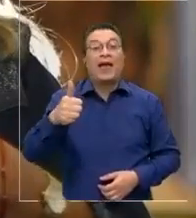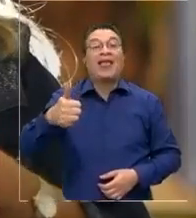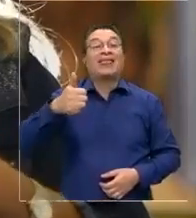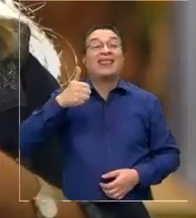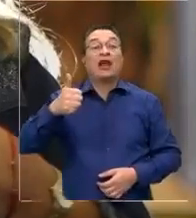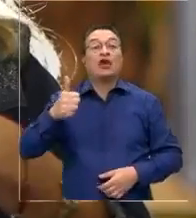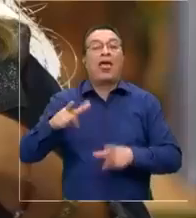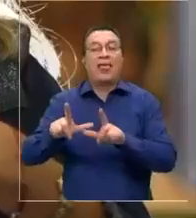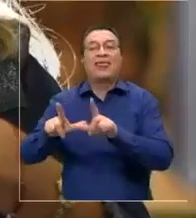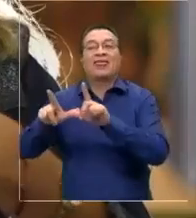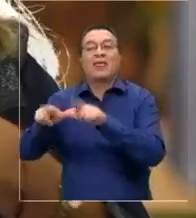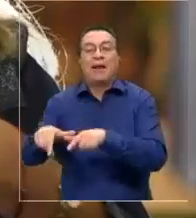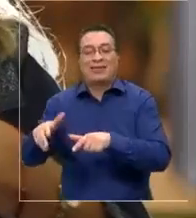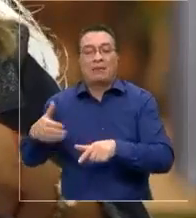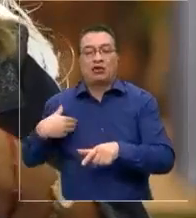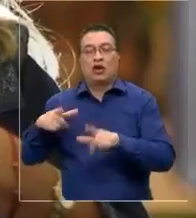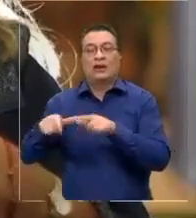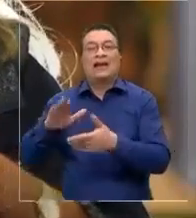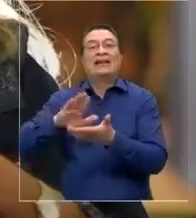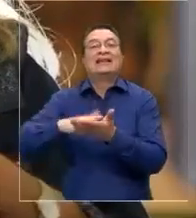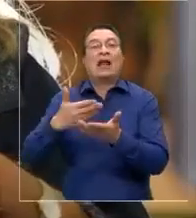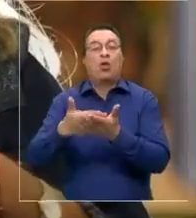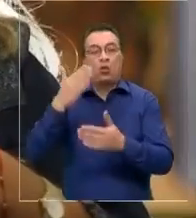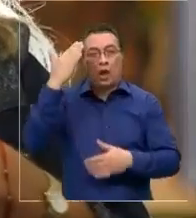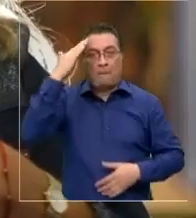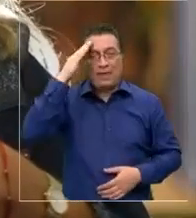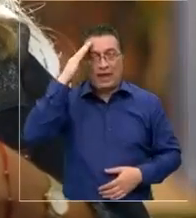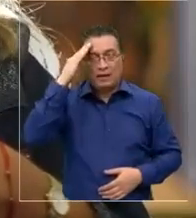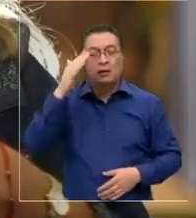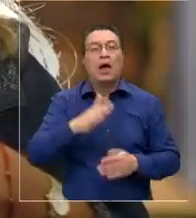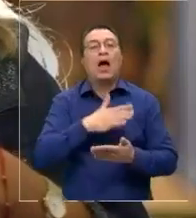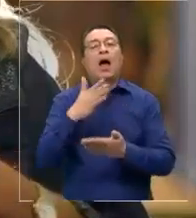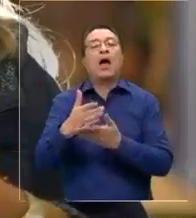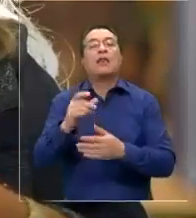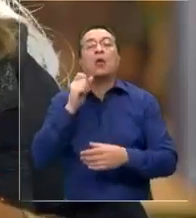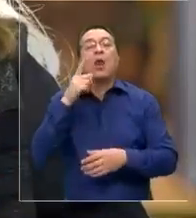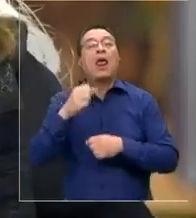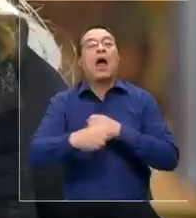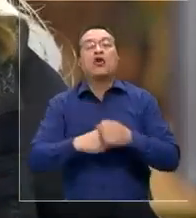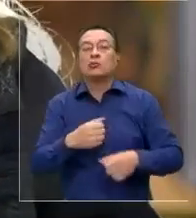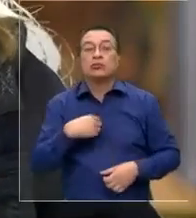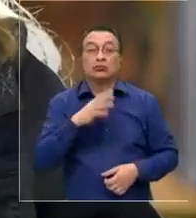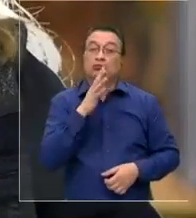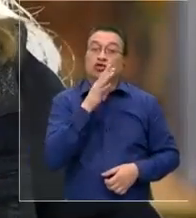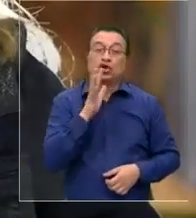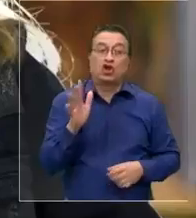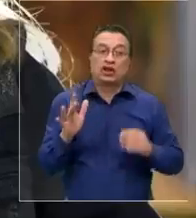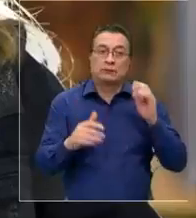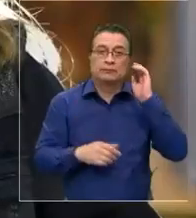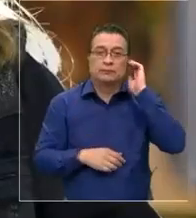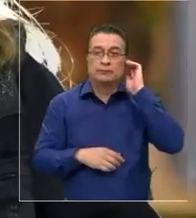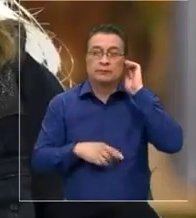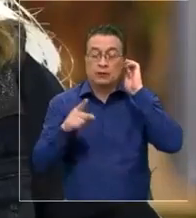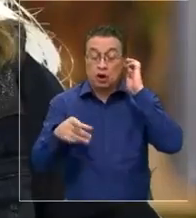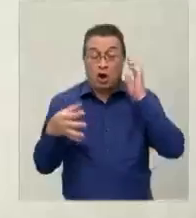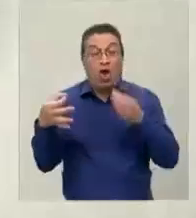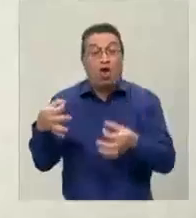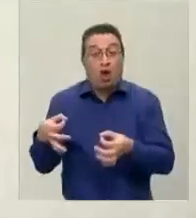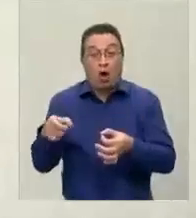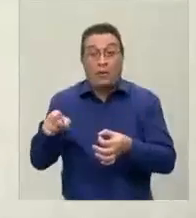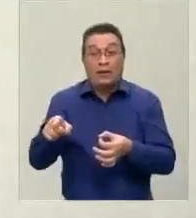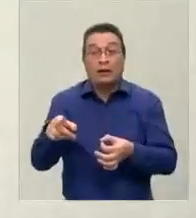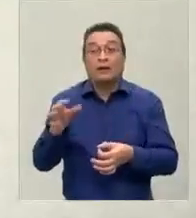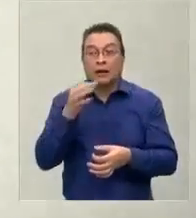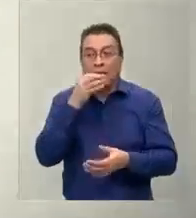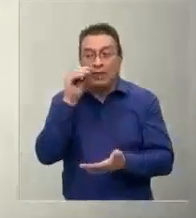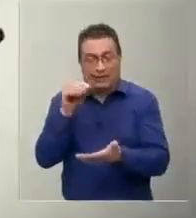directora del departamento de salud mental. ¿Hasta qué año? Lo desconozco. En el documento,